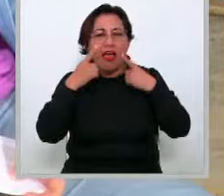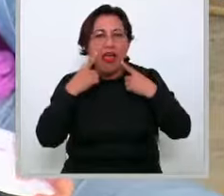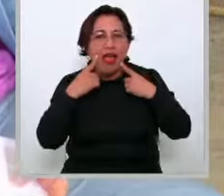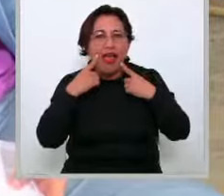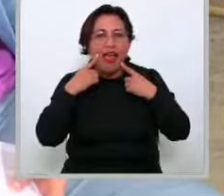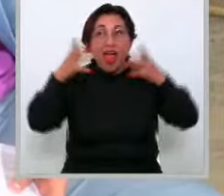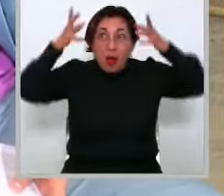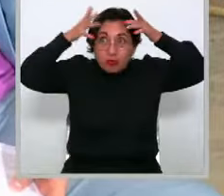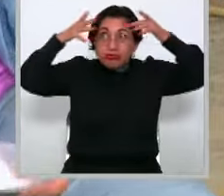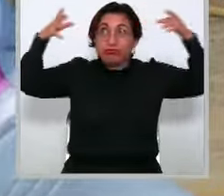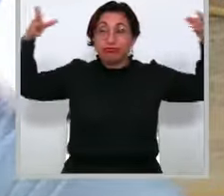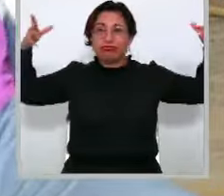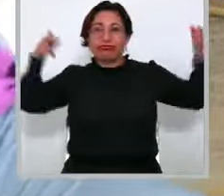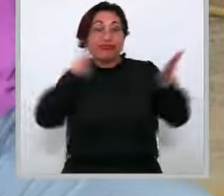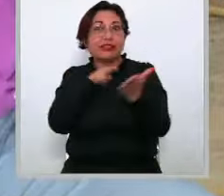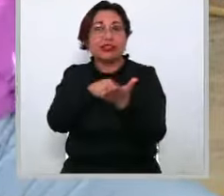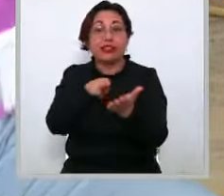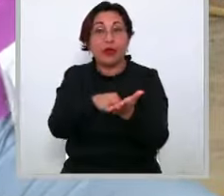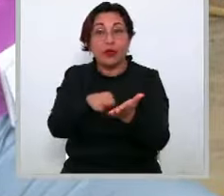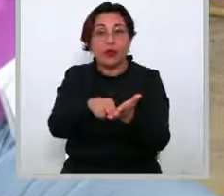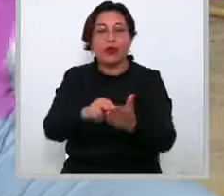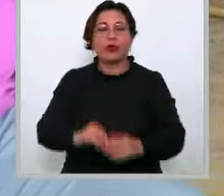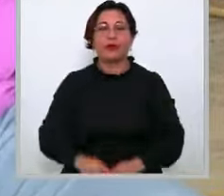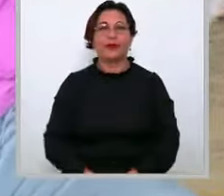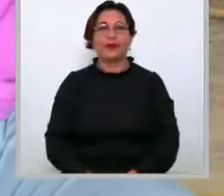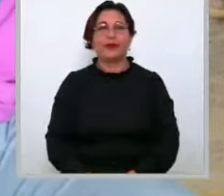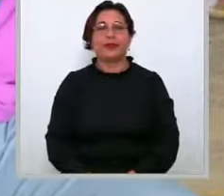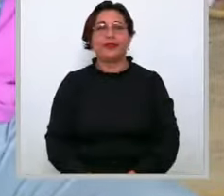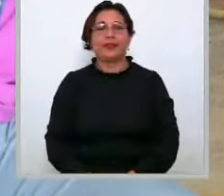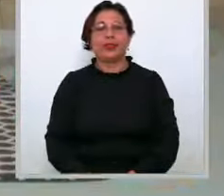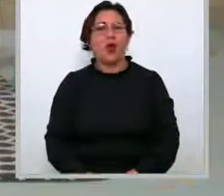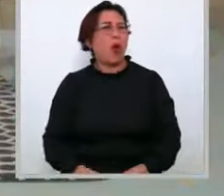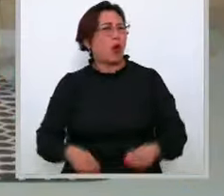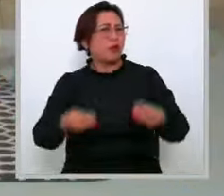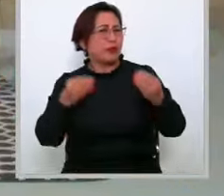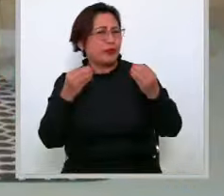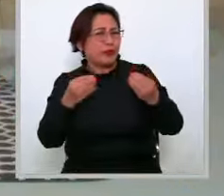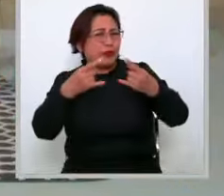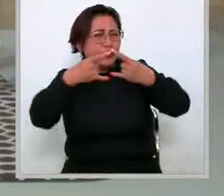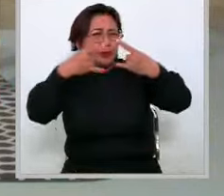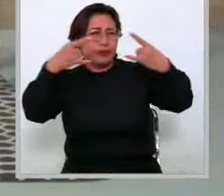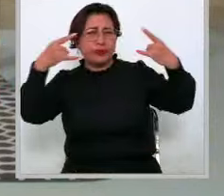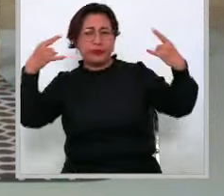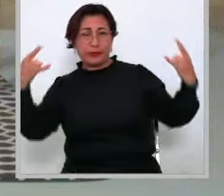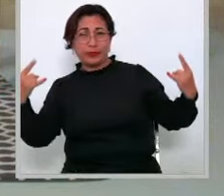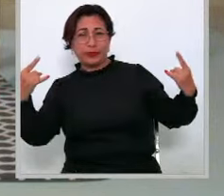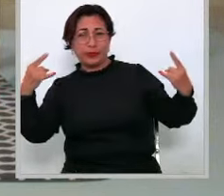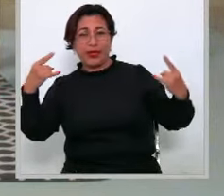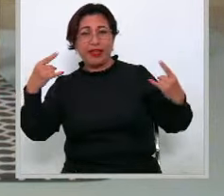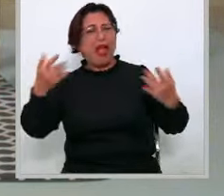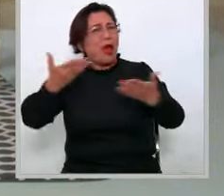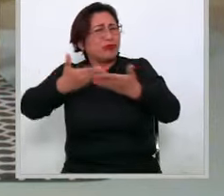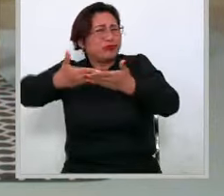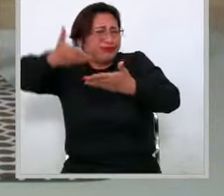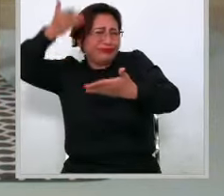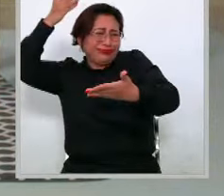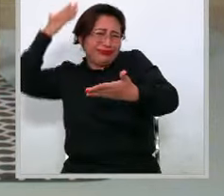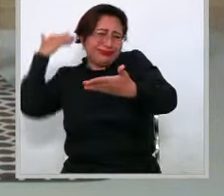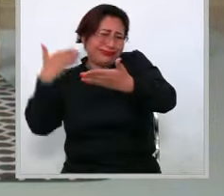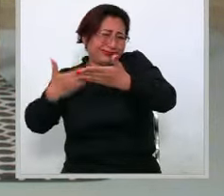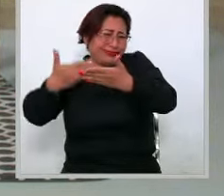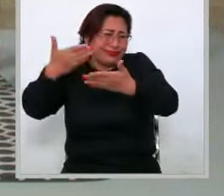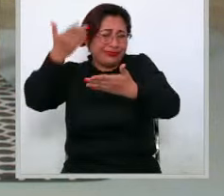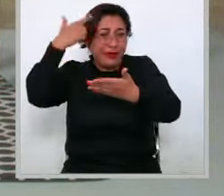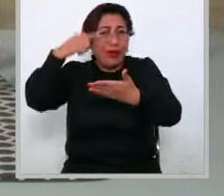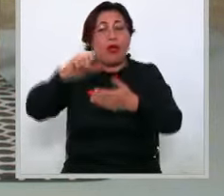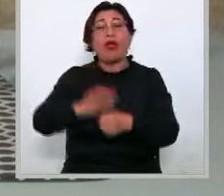Negro. ¿Cuál? La del Charro Negro. El Charro Negro, sí es cierto. Muchas de estas son parte de la cultura que nosotros tenemos en Oaxaca y en México. ¿Y